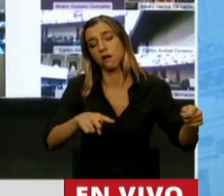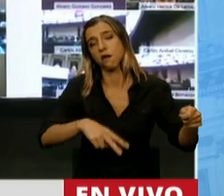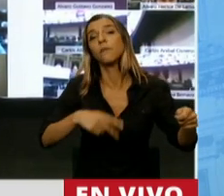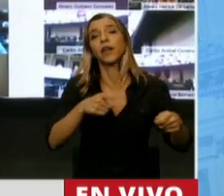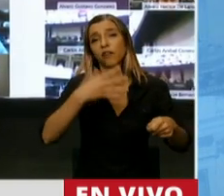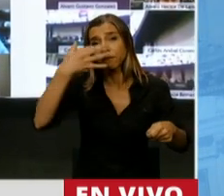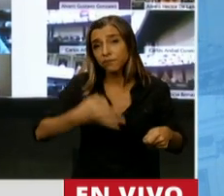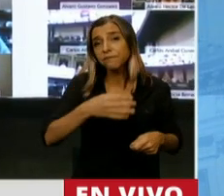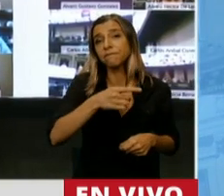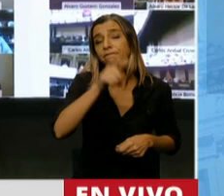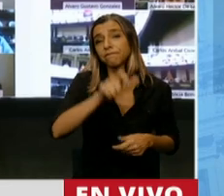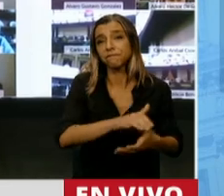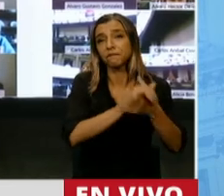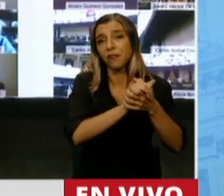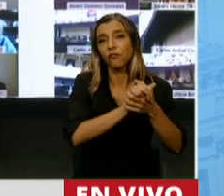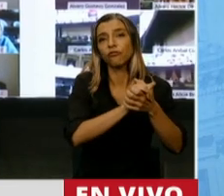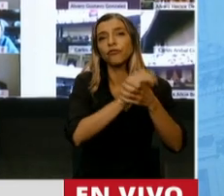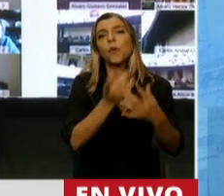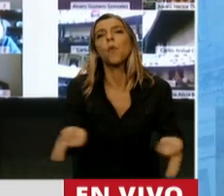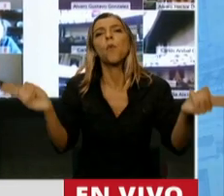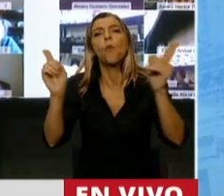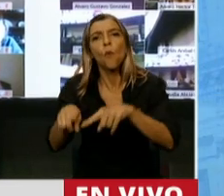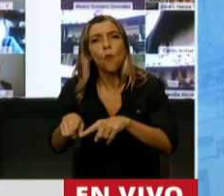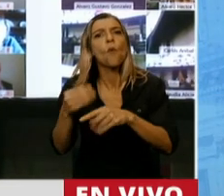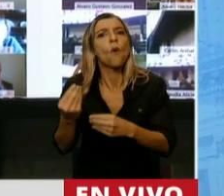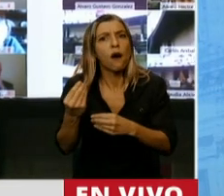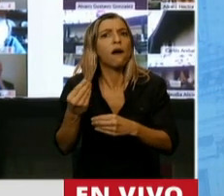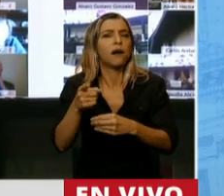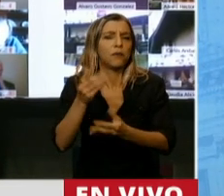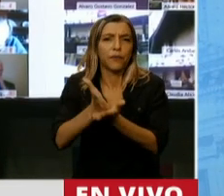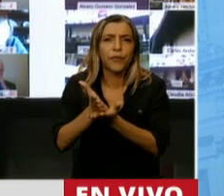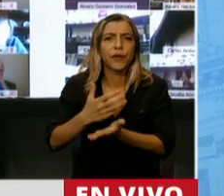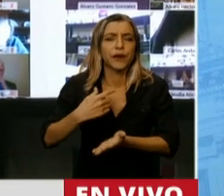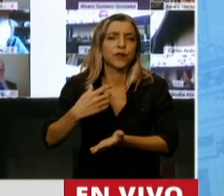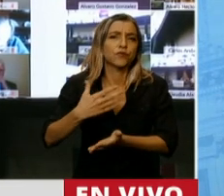los valores vinculados a los derechos humanos. Lo tengo muy presente.